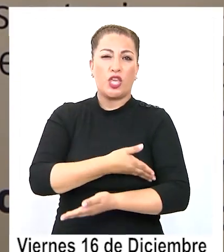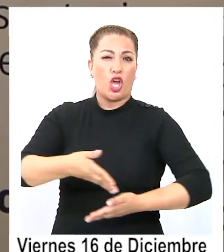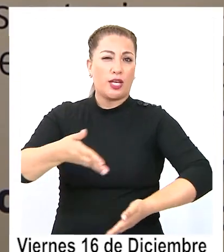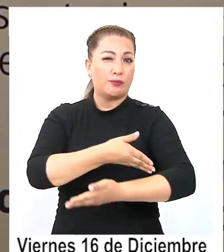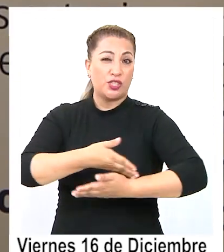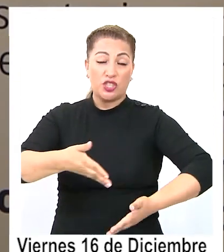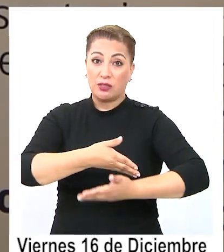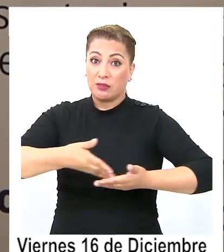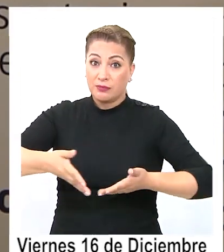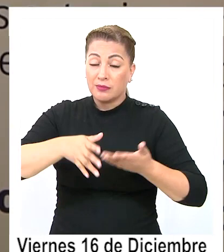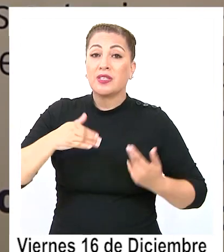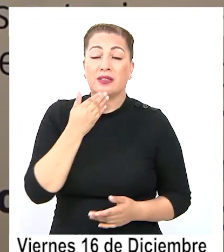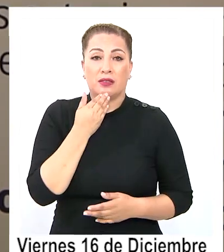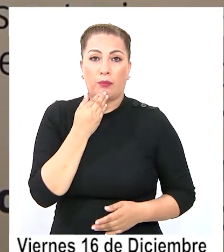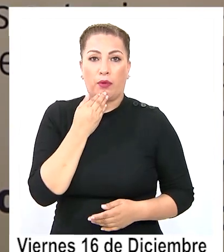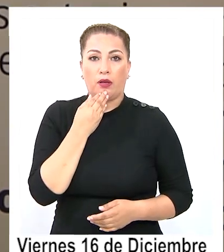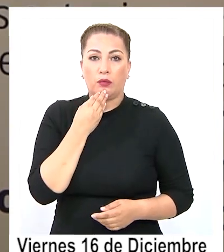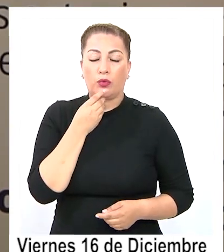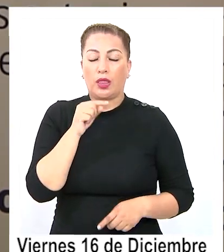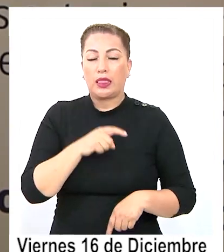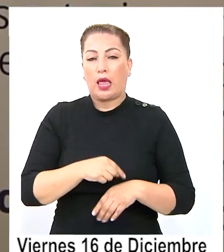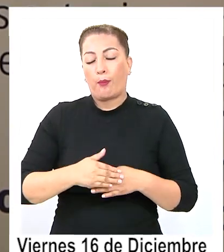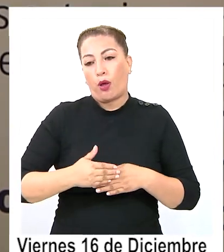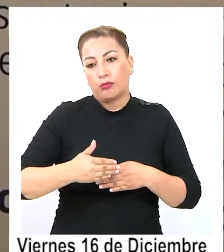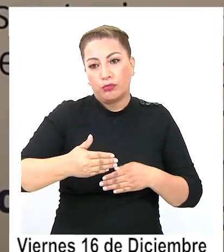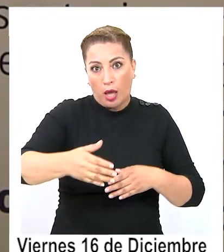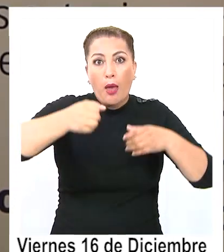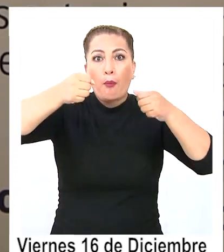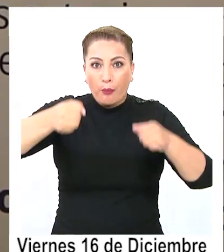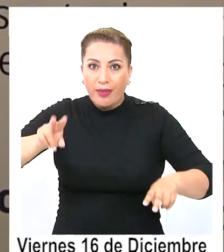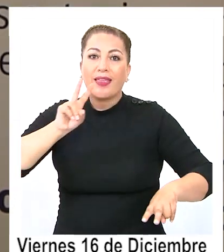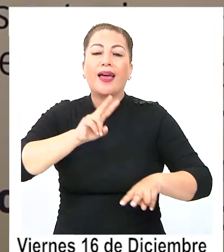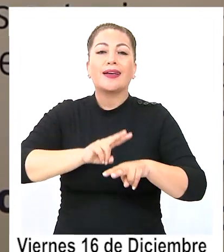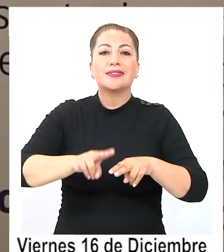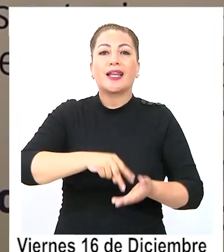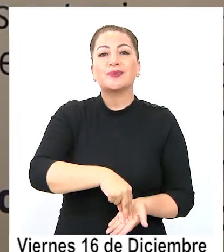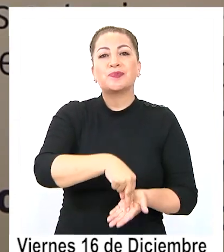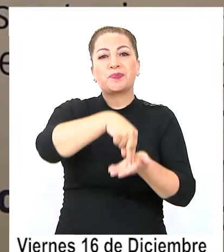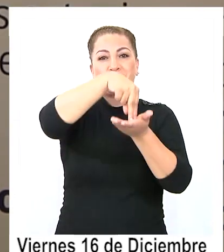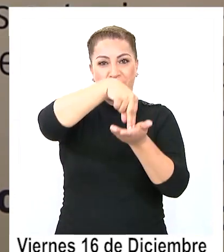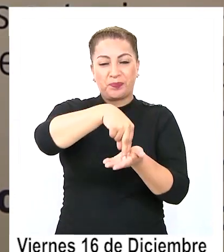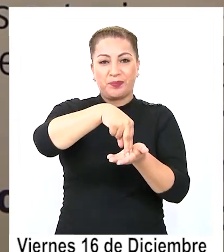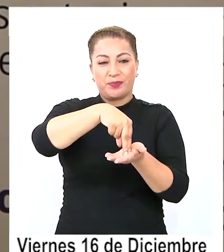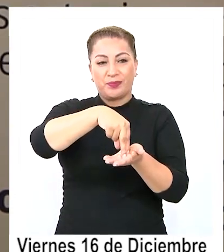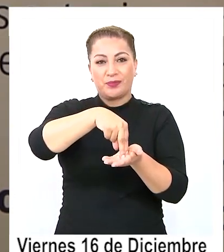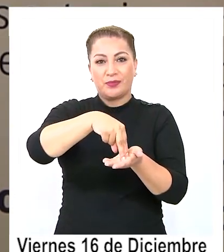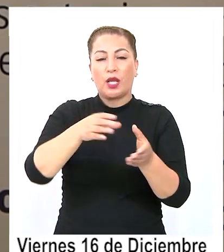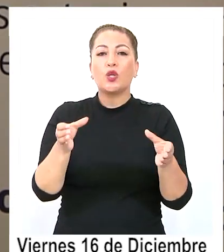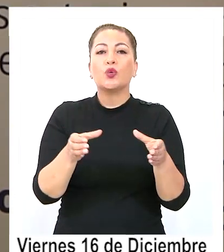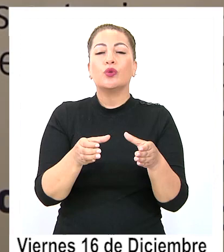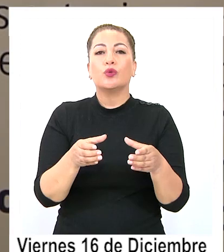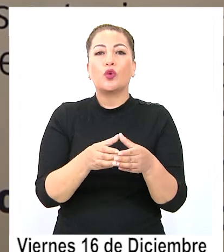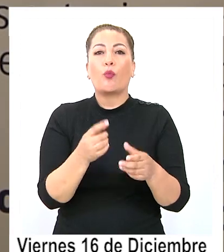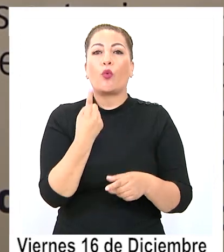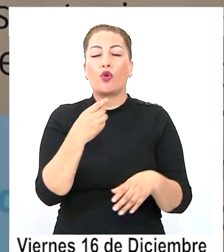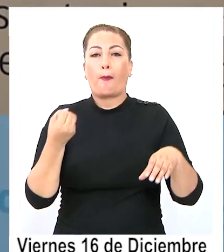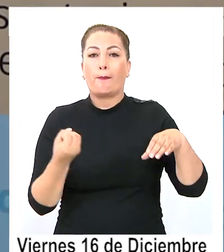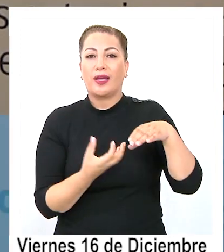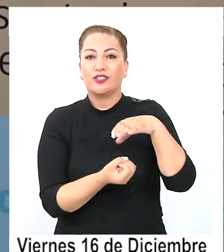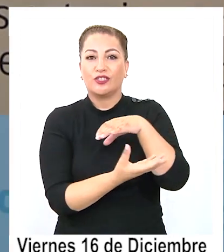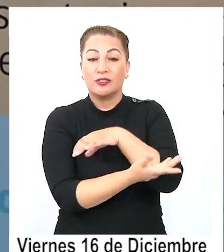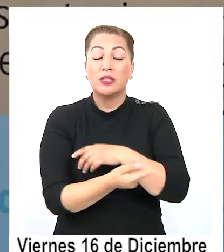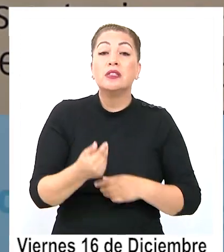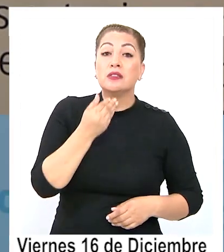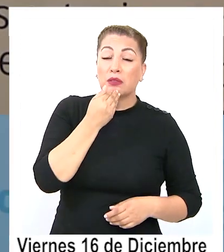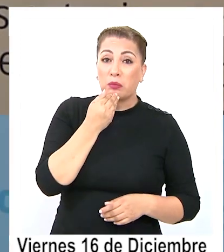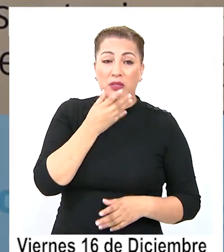millones, y que también tomó mucho tiempo, pero se logró tener ascensores en todas las estaciones de la línea más antigua del metro. Y yo creo que eso también